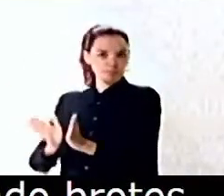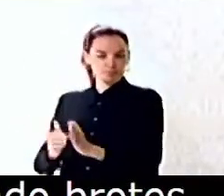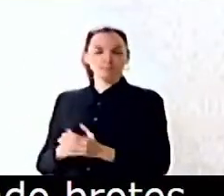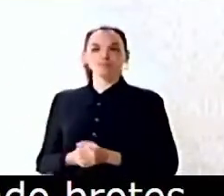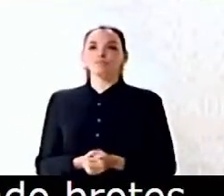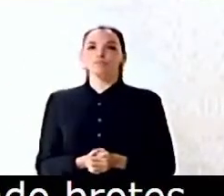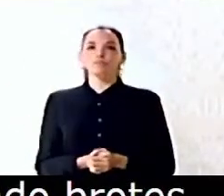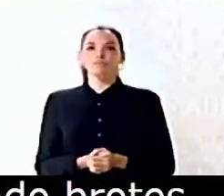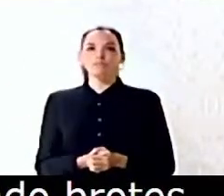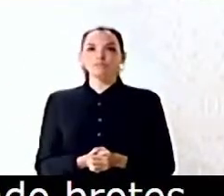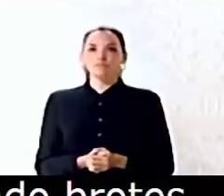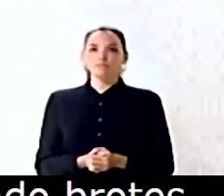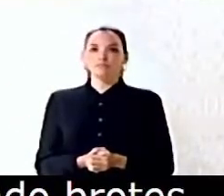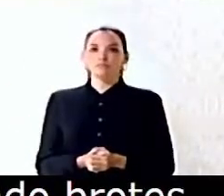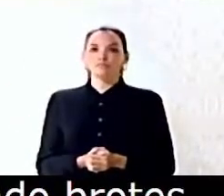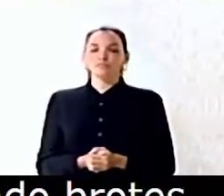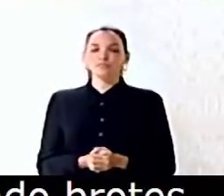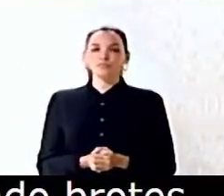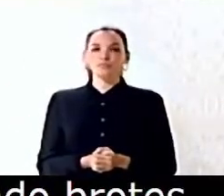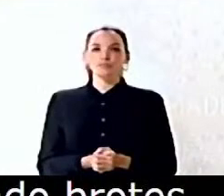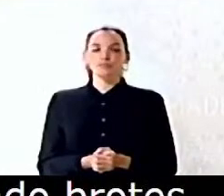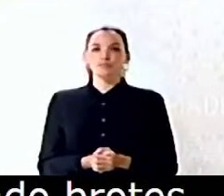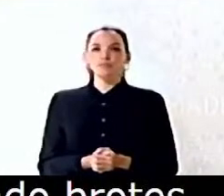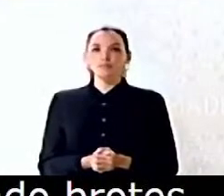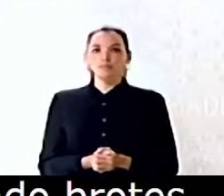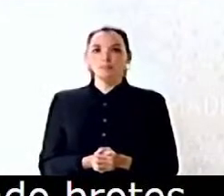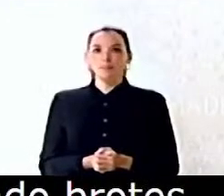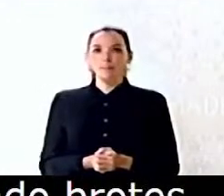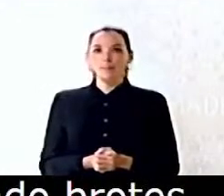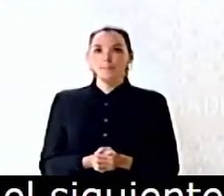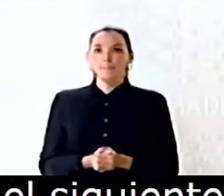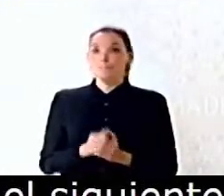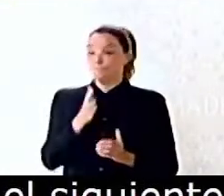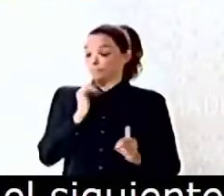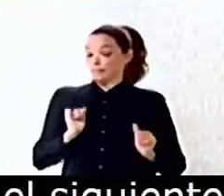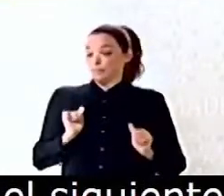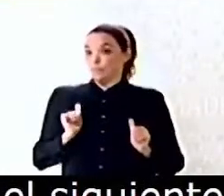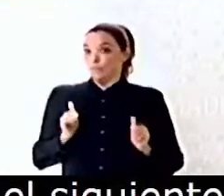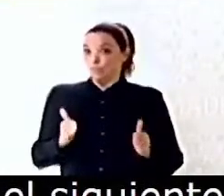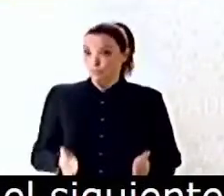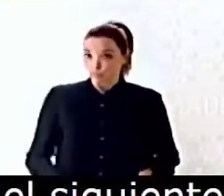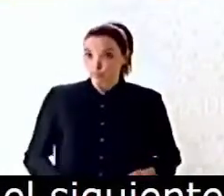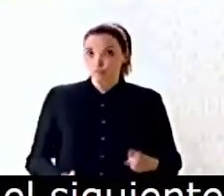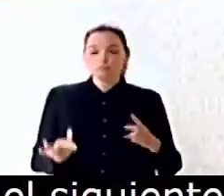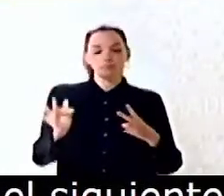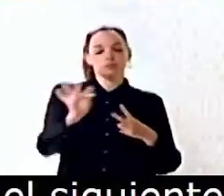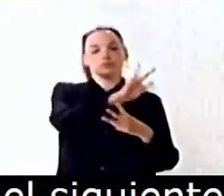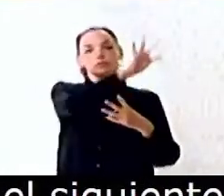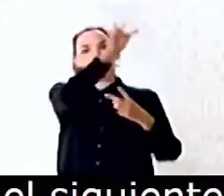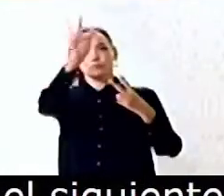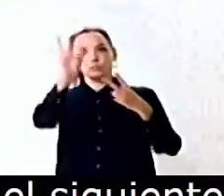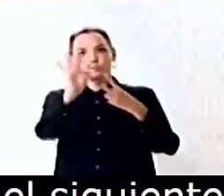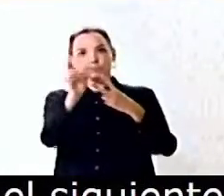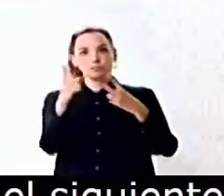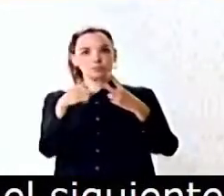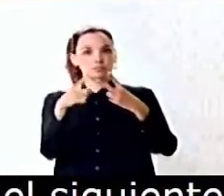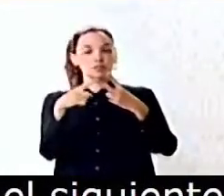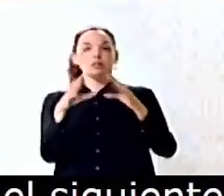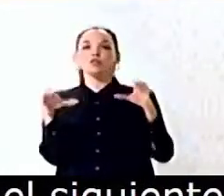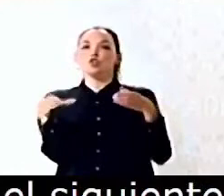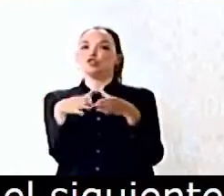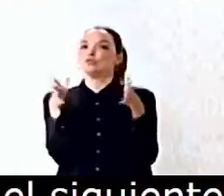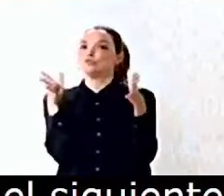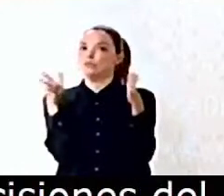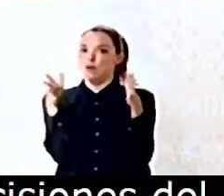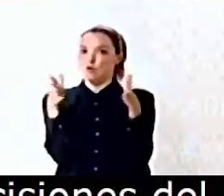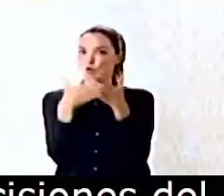Y eso lo hilo con el siguiente apartado de la rueda de prensa, que son las decisiones del Consejo de Gobierno.